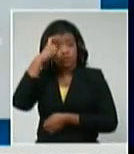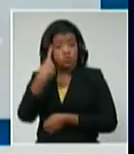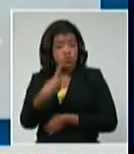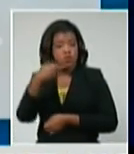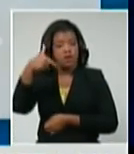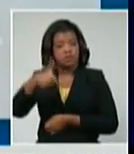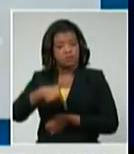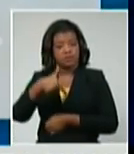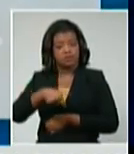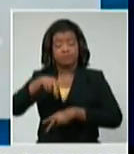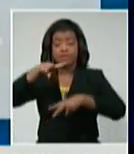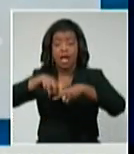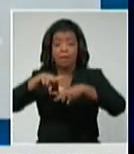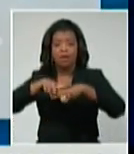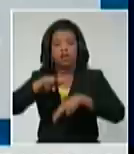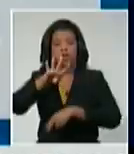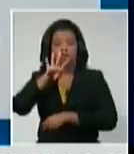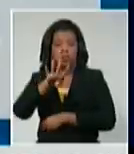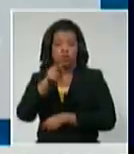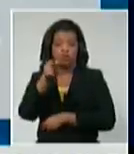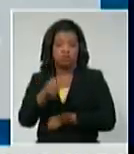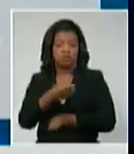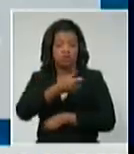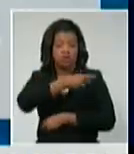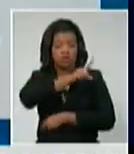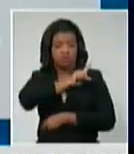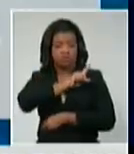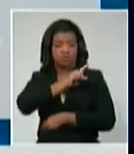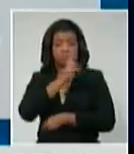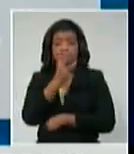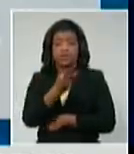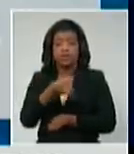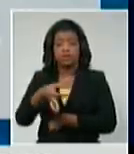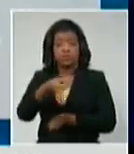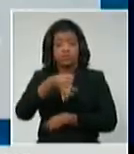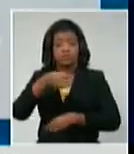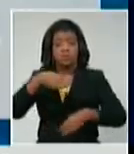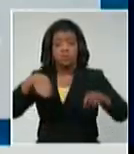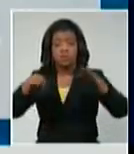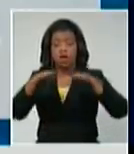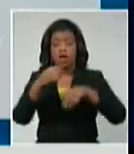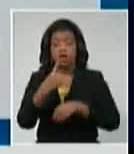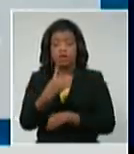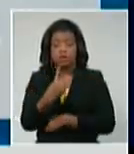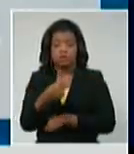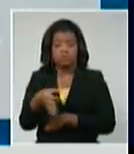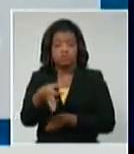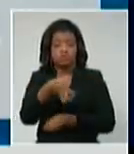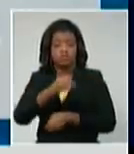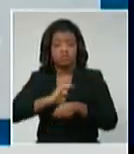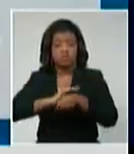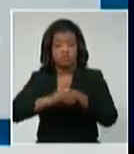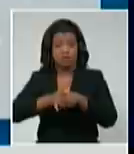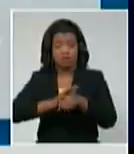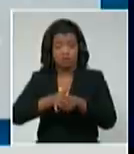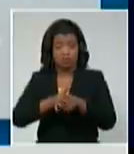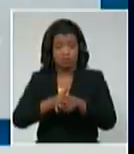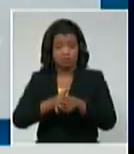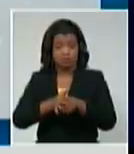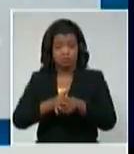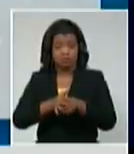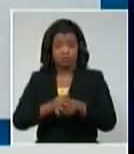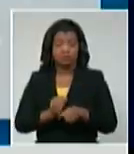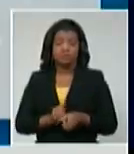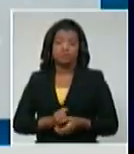el día de ayer, 3 del municipio Playa, 1 del municipio Arroyo Naranjo. De